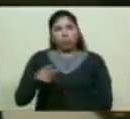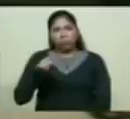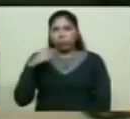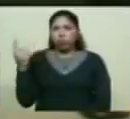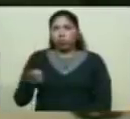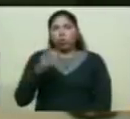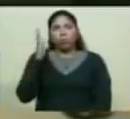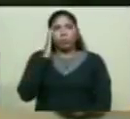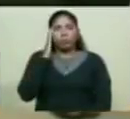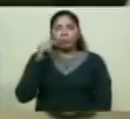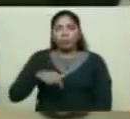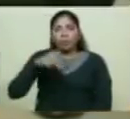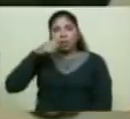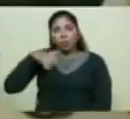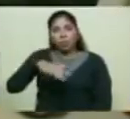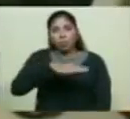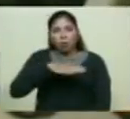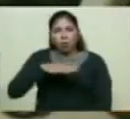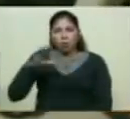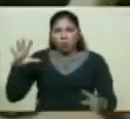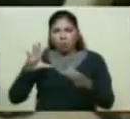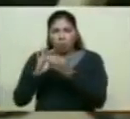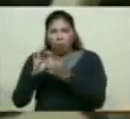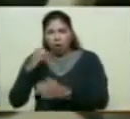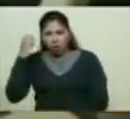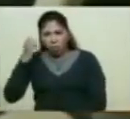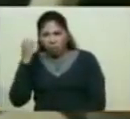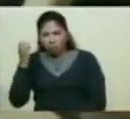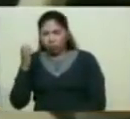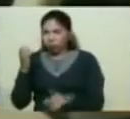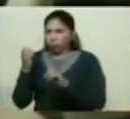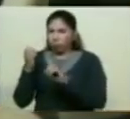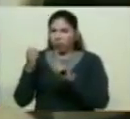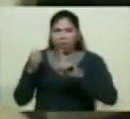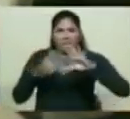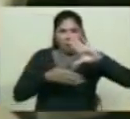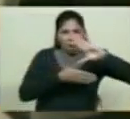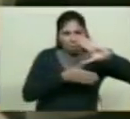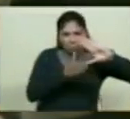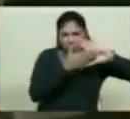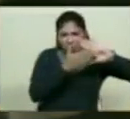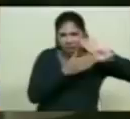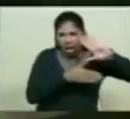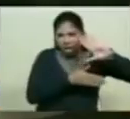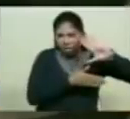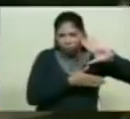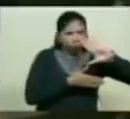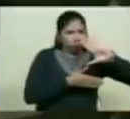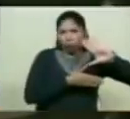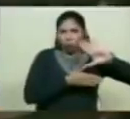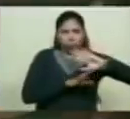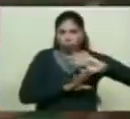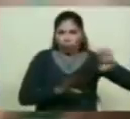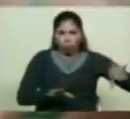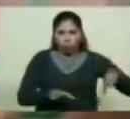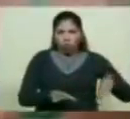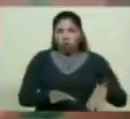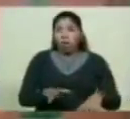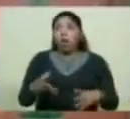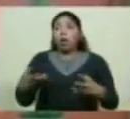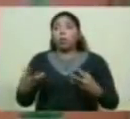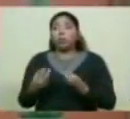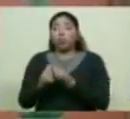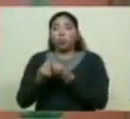nuestro pueblo no es europeo ni es americano del norte más bien es un compuesto de áfrica